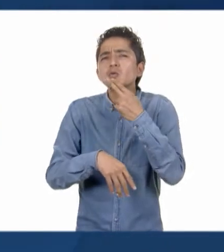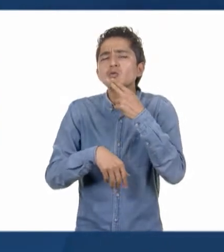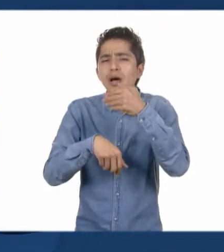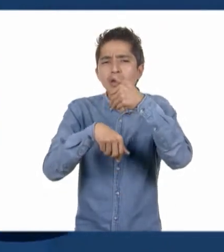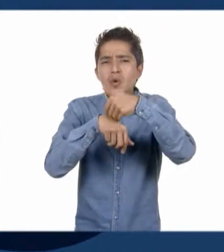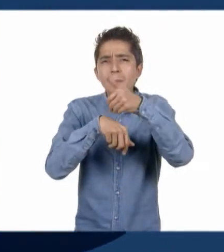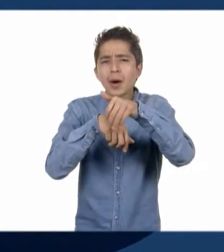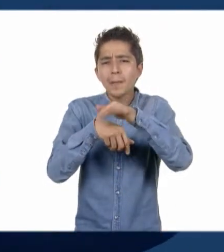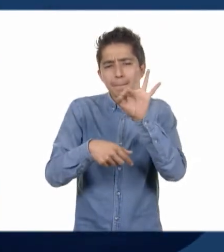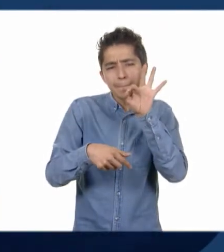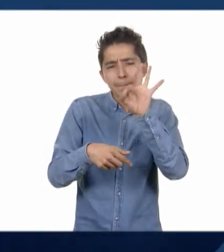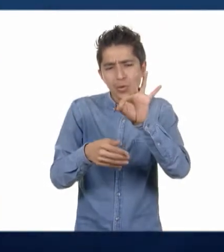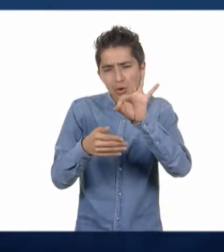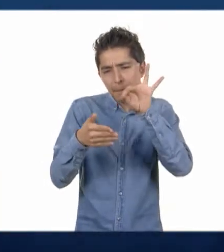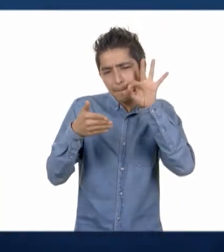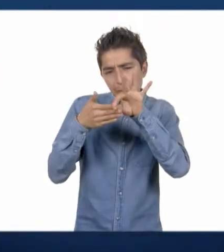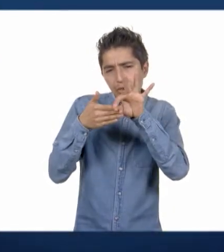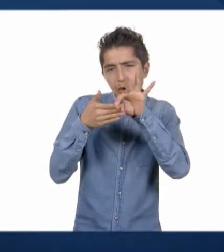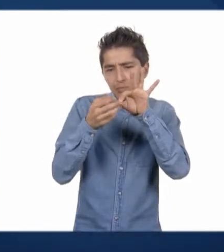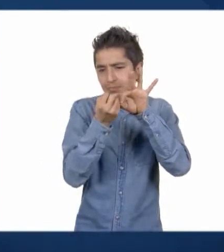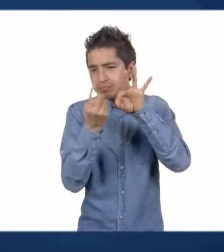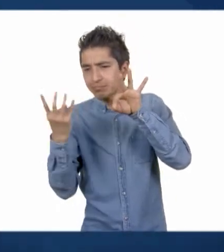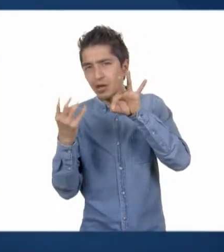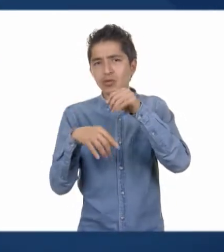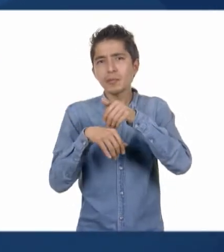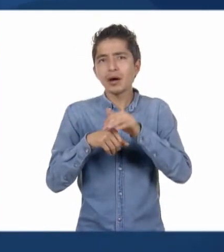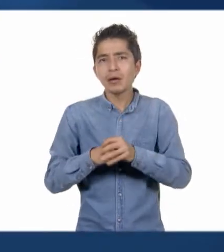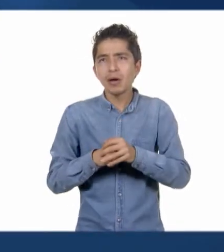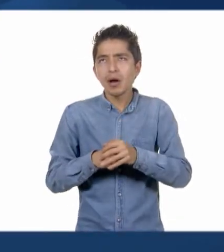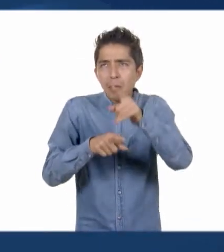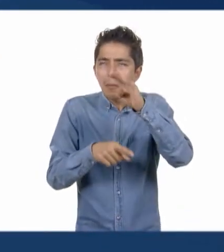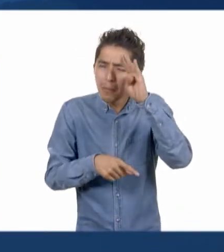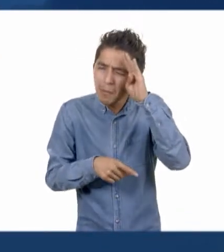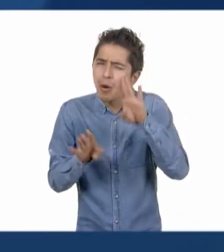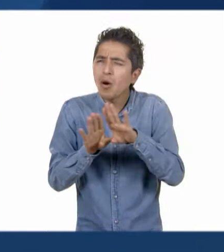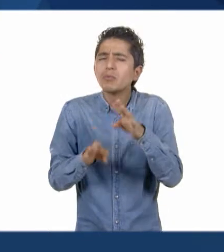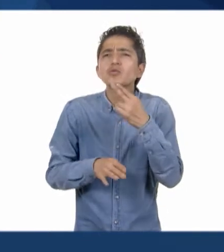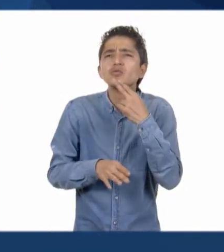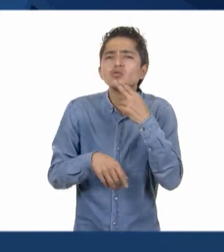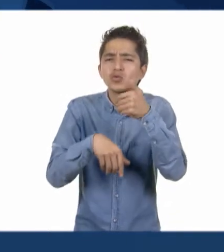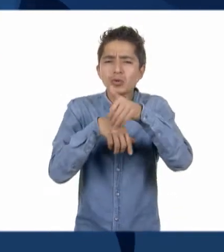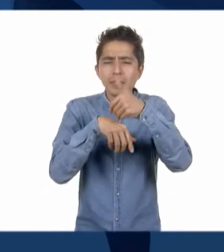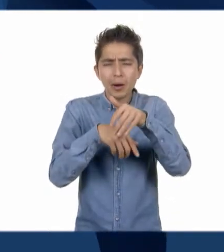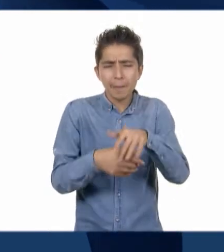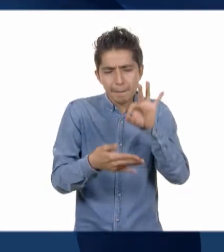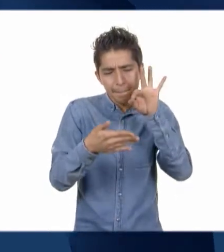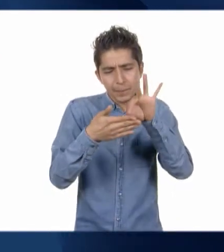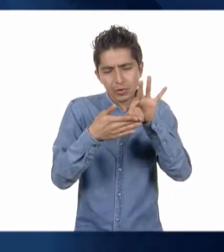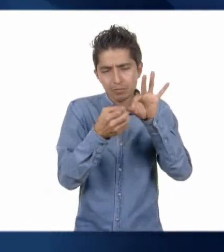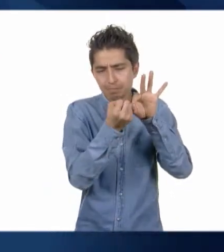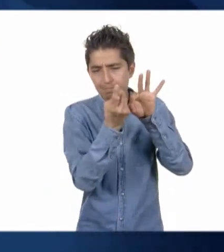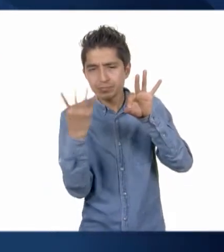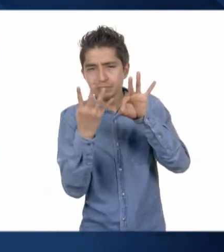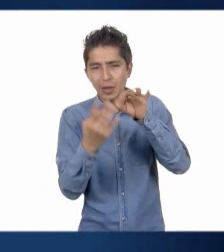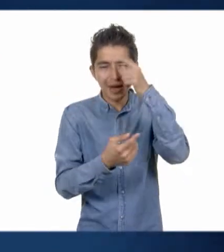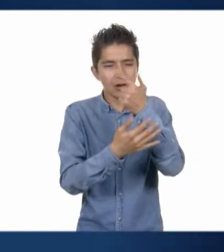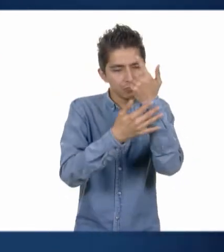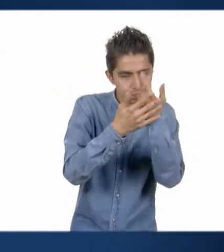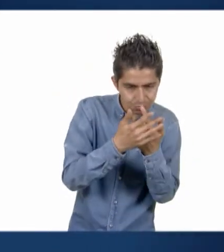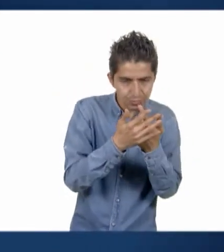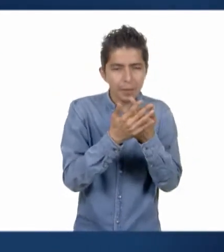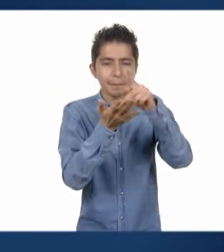decimales? Buena pregunta. Ahora piensen cómo utilizarían los números decimales para contar, pesar o